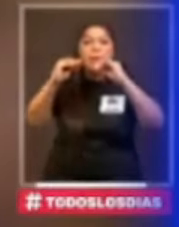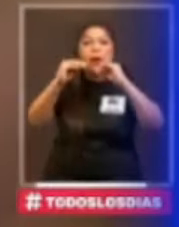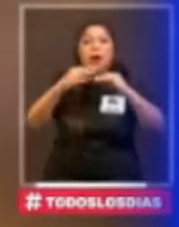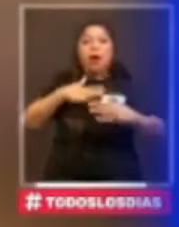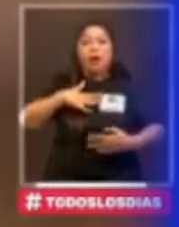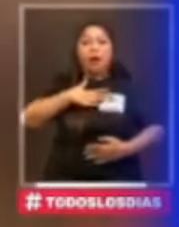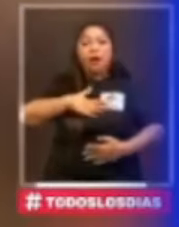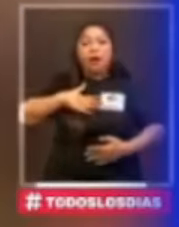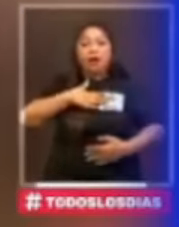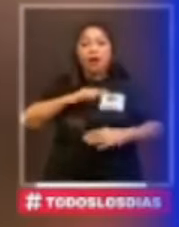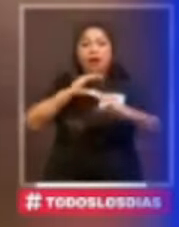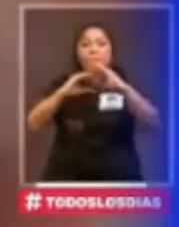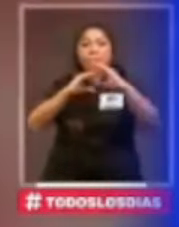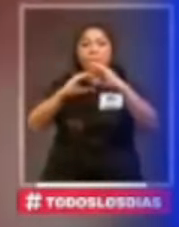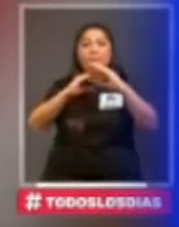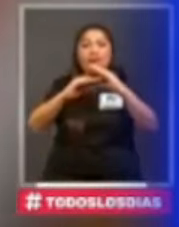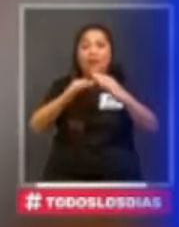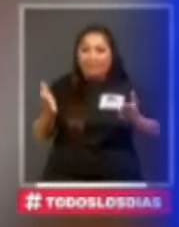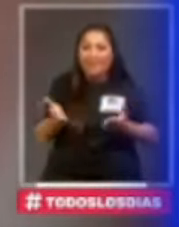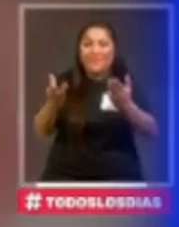vida. A ver. ¿Ves lo que es?